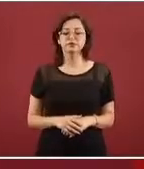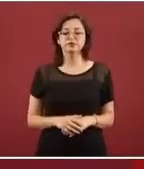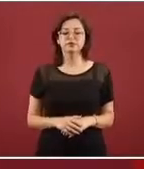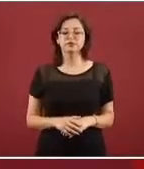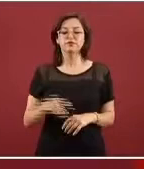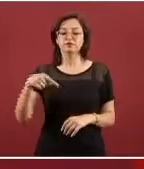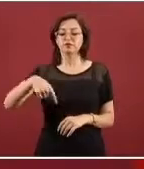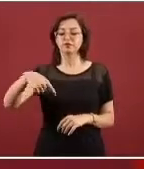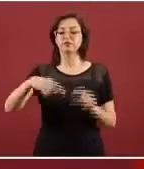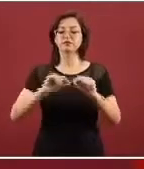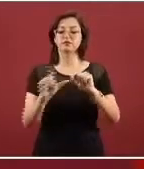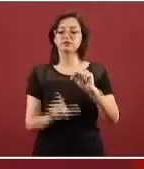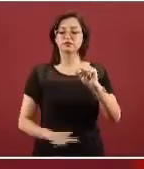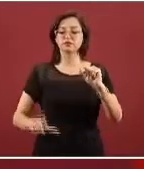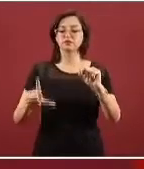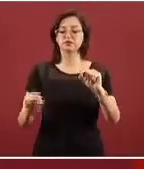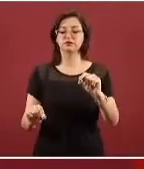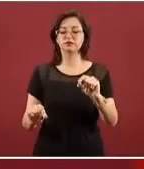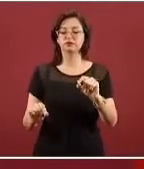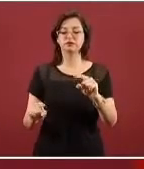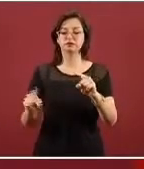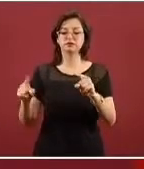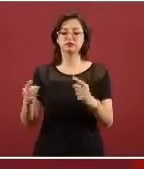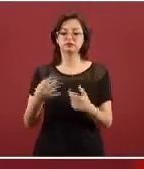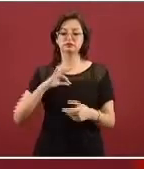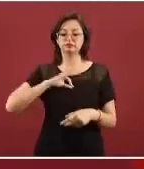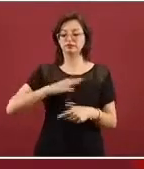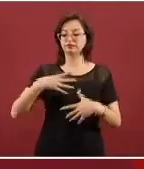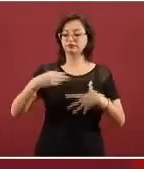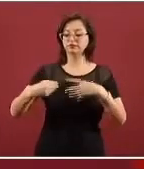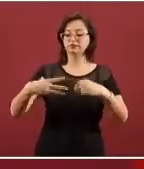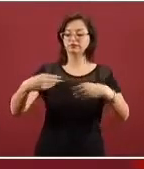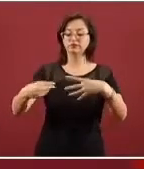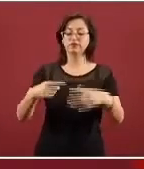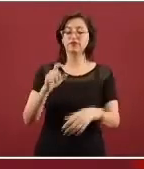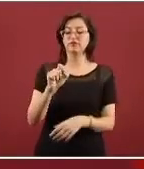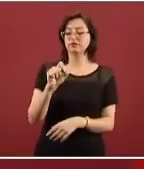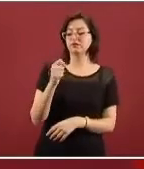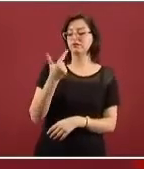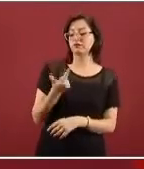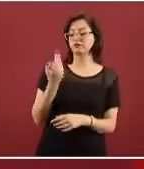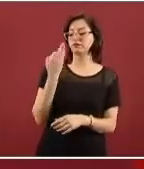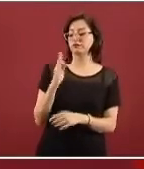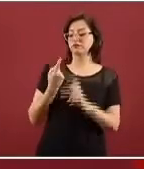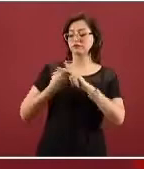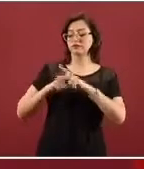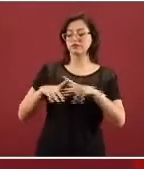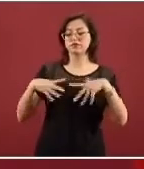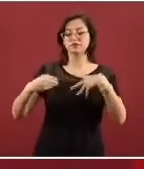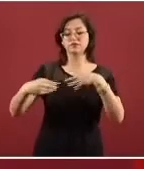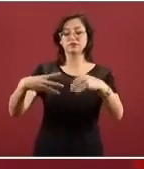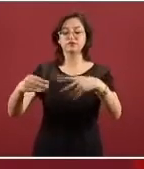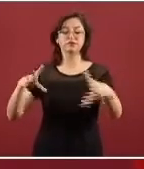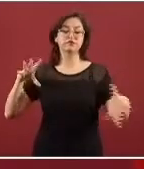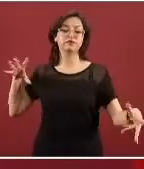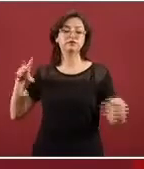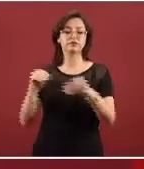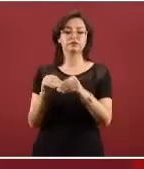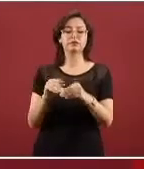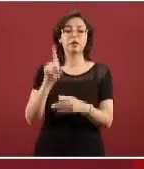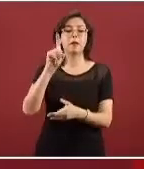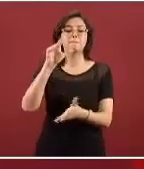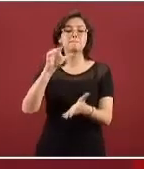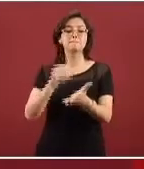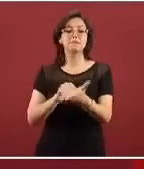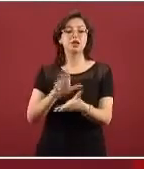que ha tenido México desde el inicio de la epidemia en el país, el 27 de febrero, y acumulamos ya